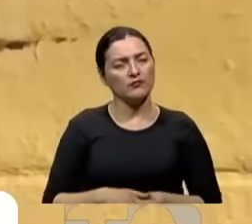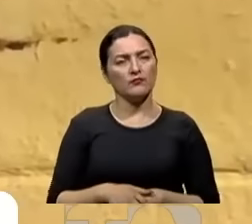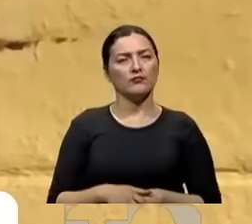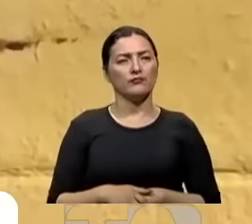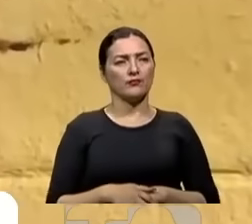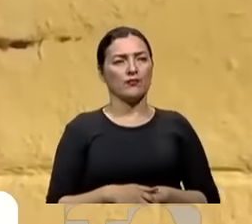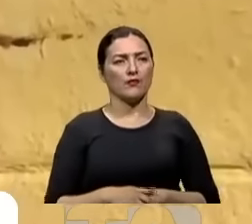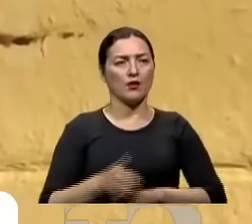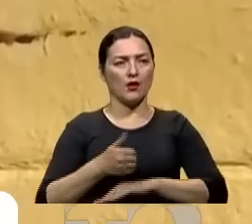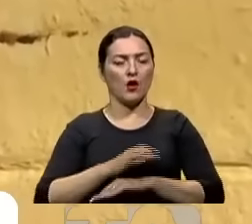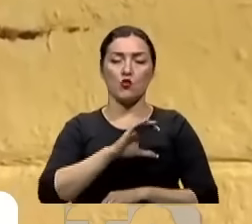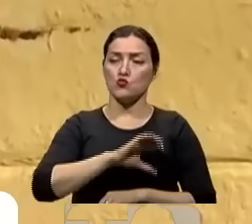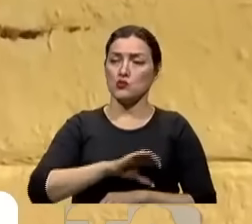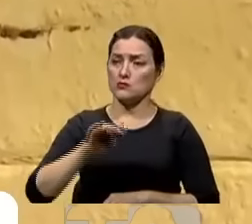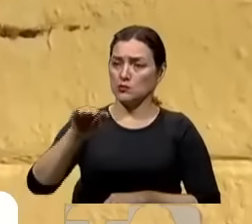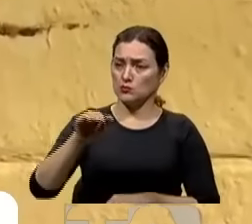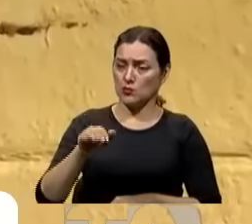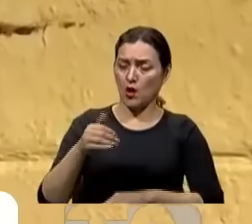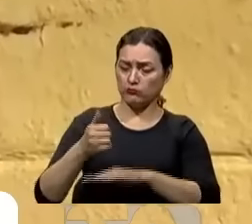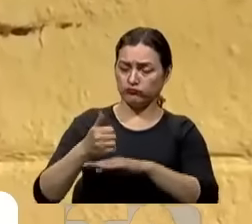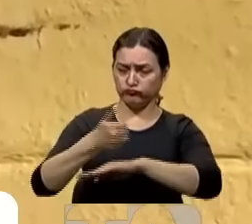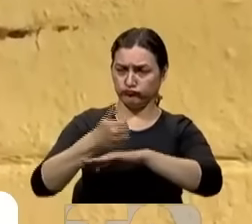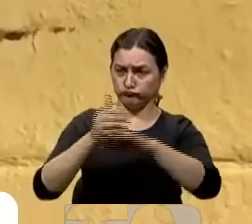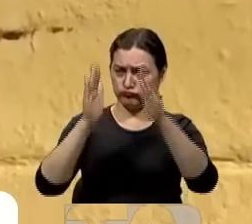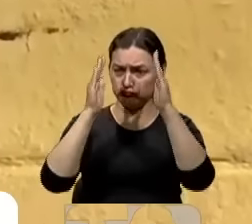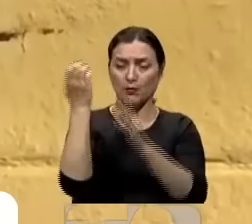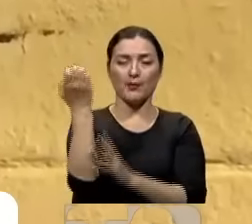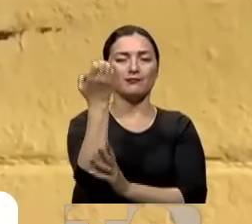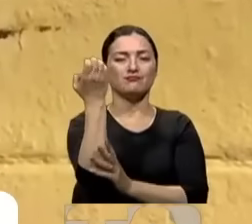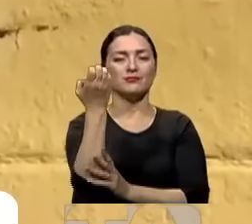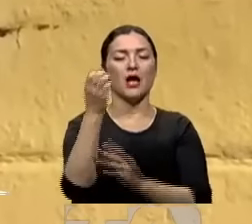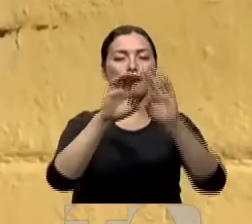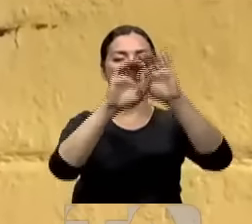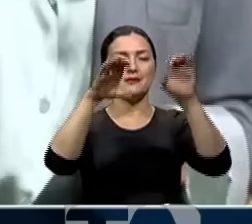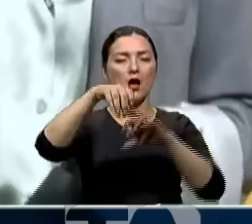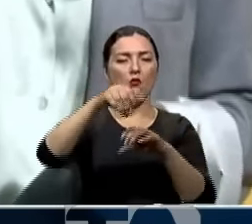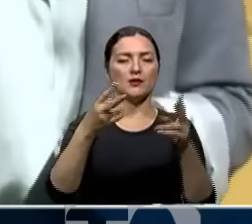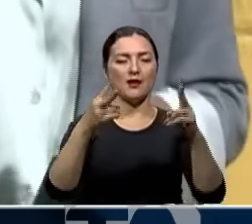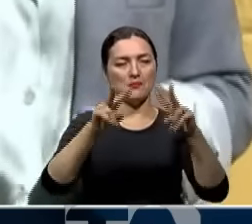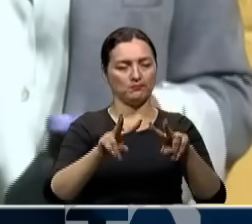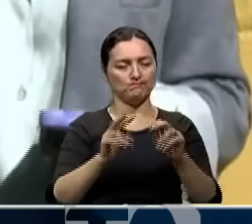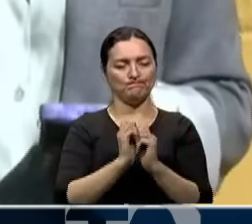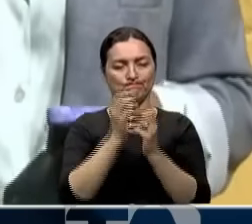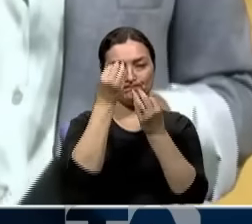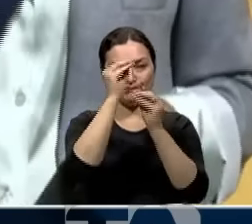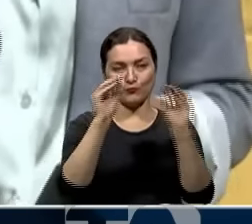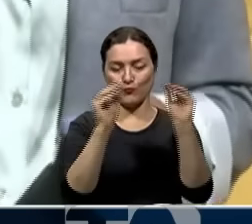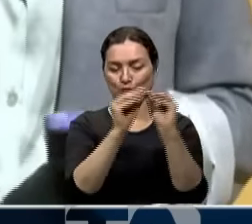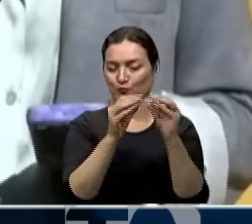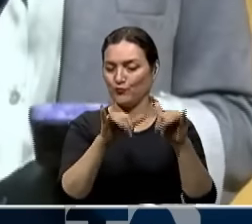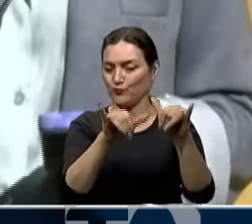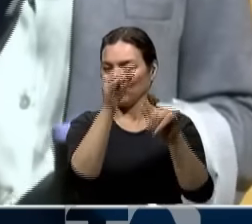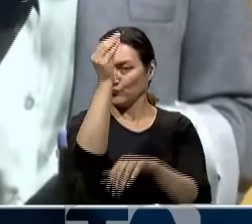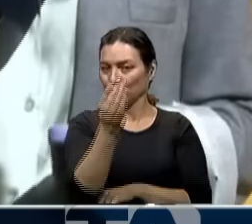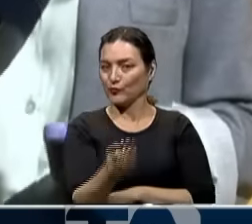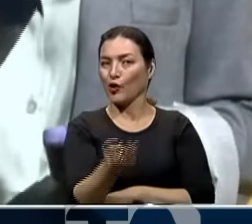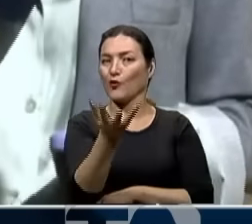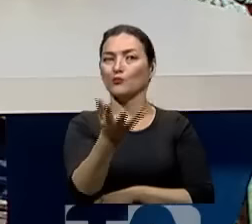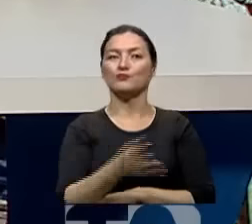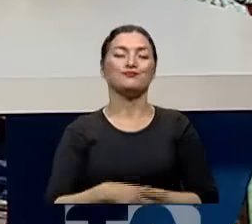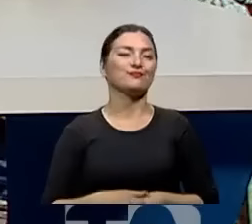las autoridades, al municipio y al agua potable, atender esta emergencia. Regreso a estudios que tienen más información. Chicas, muy buenos días. Buenos días, Michelle.